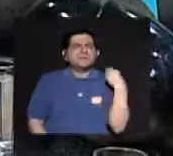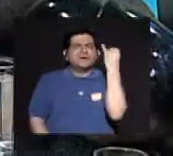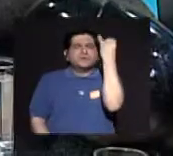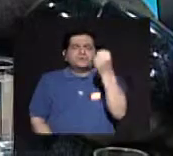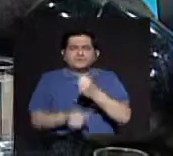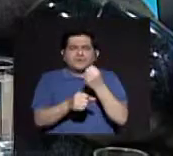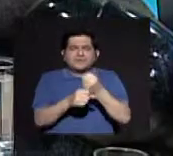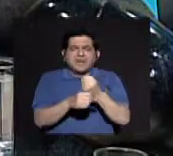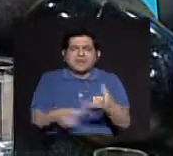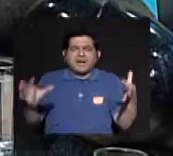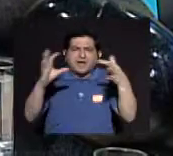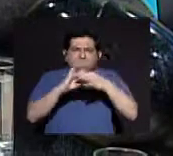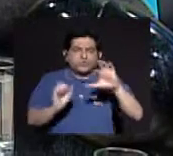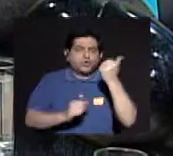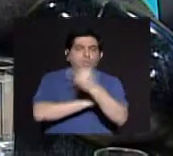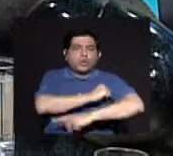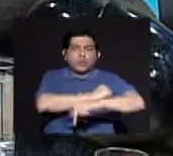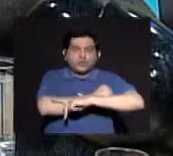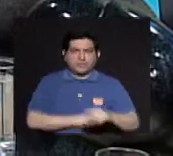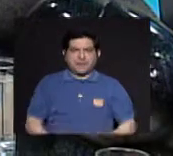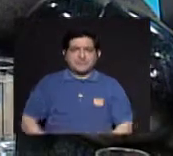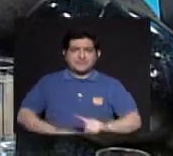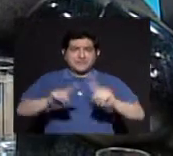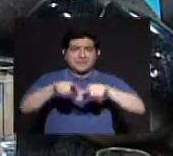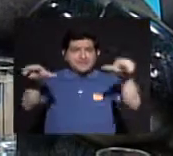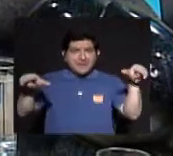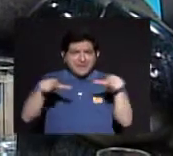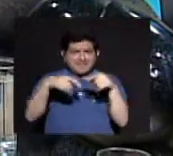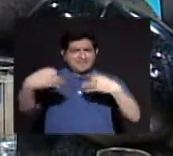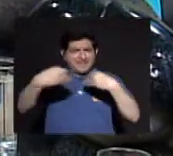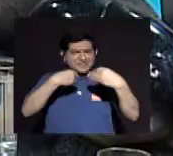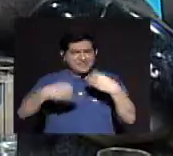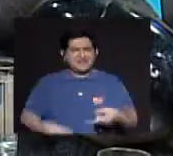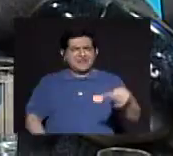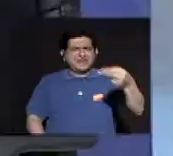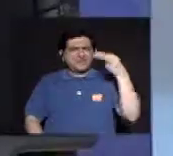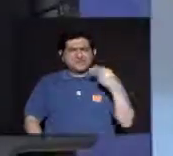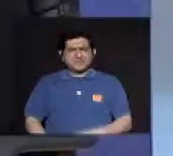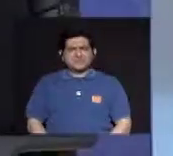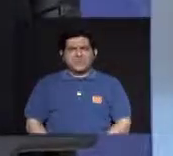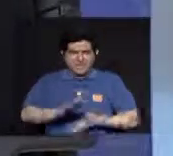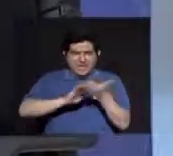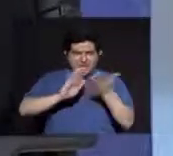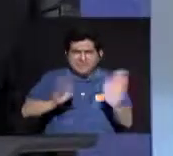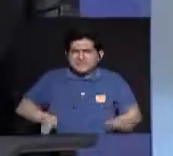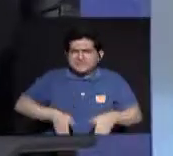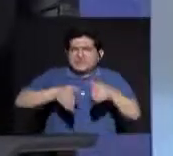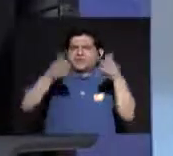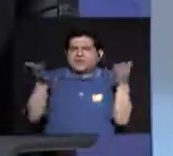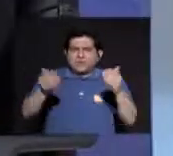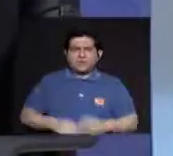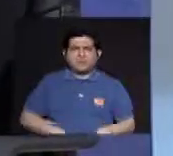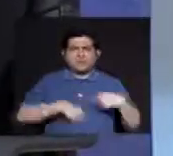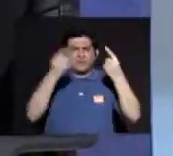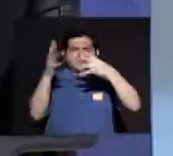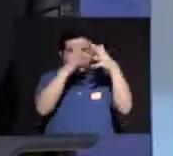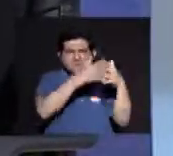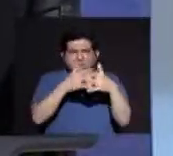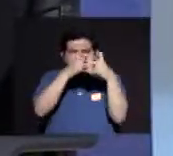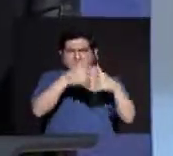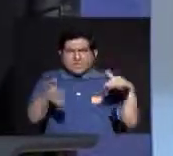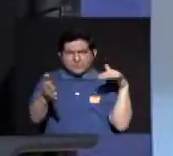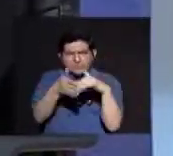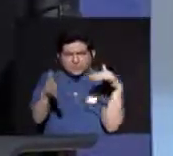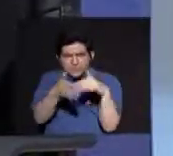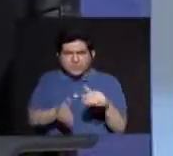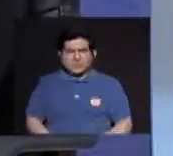podido trabajar juntas en otro país, en otros lares. Tal vez cuéntenos un poco la historia de cómo se fueron de acá, cómo se fueron hacia Estados Unidos a estudiar